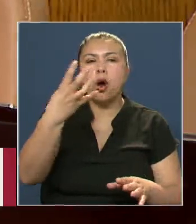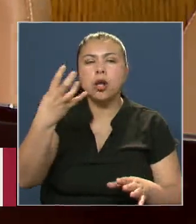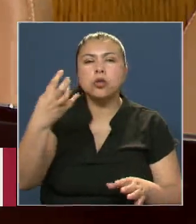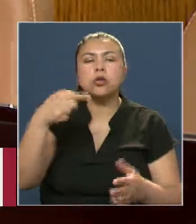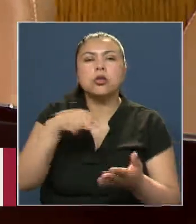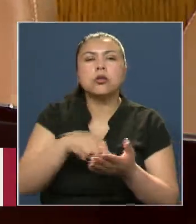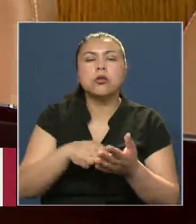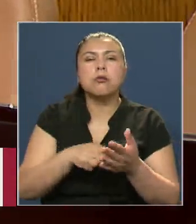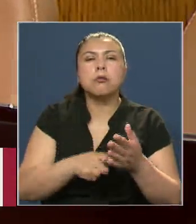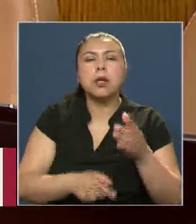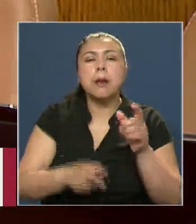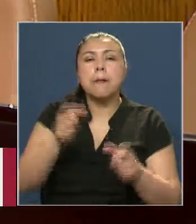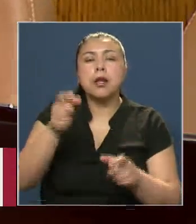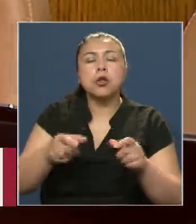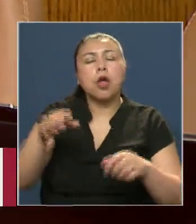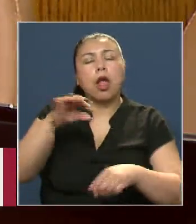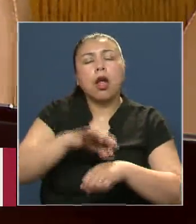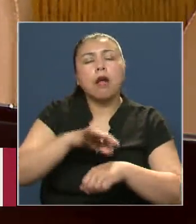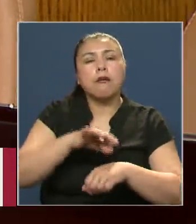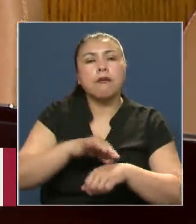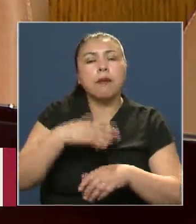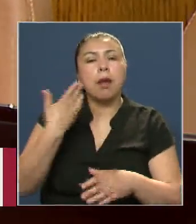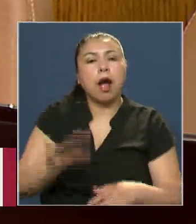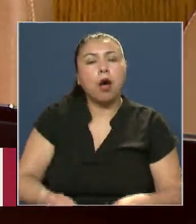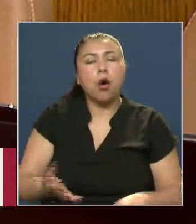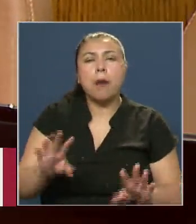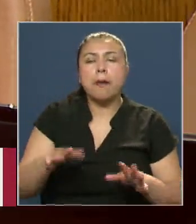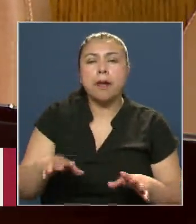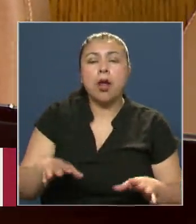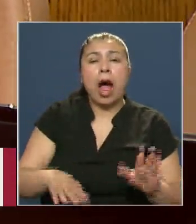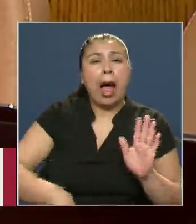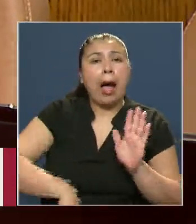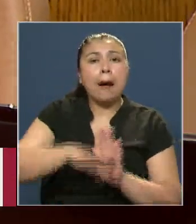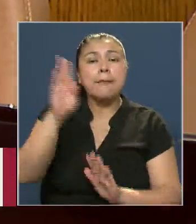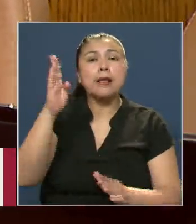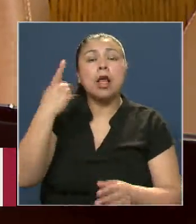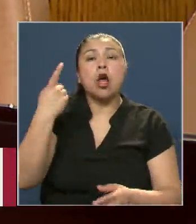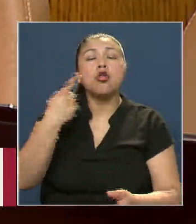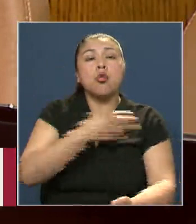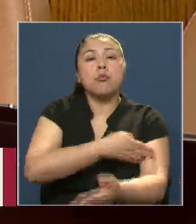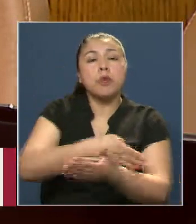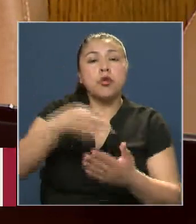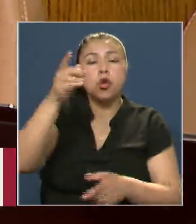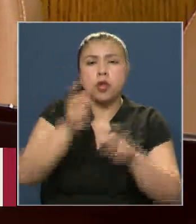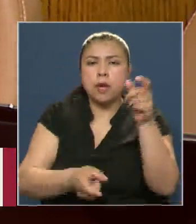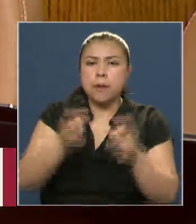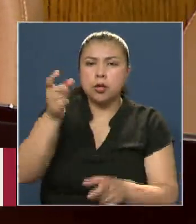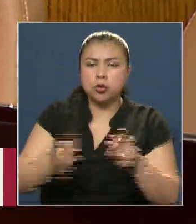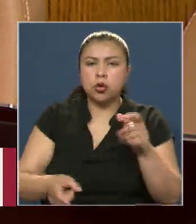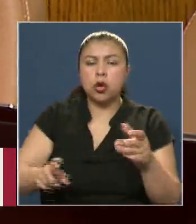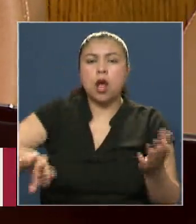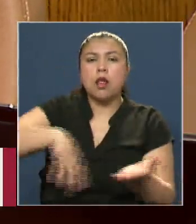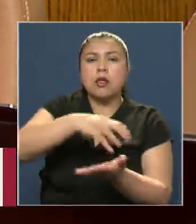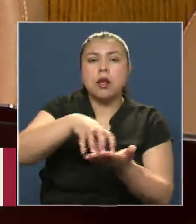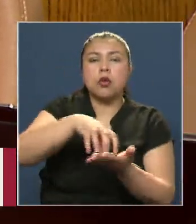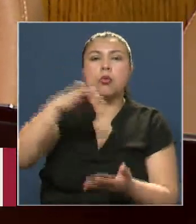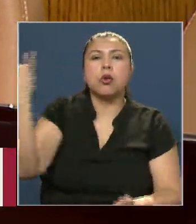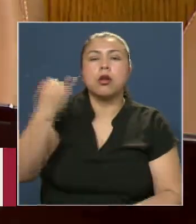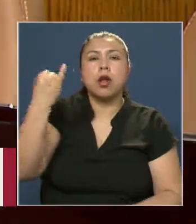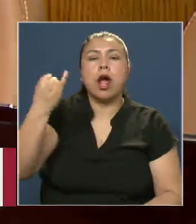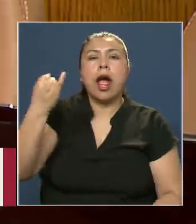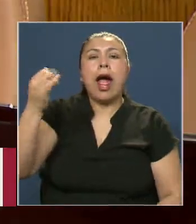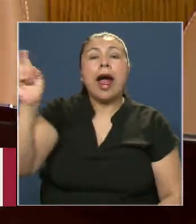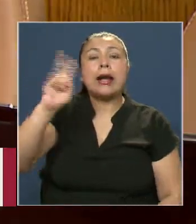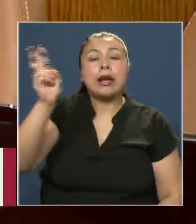pacientes. Sin embargo, actualmente atiende a más de 1 millón de personas de las comunas de Independencia,